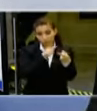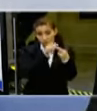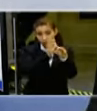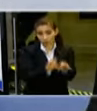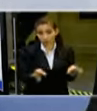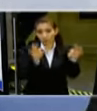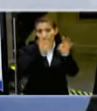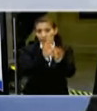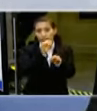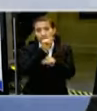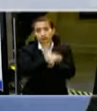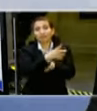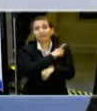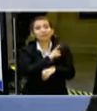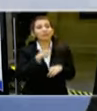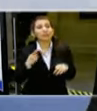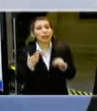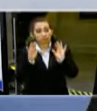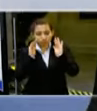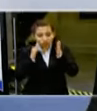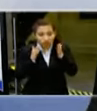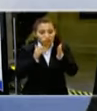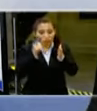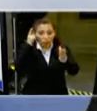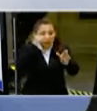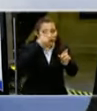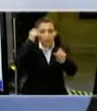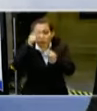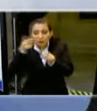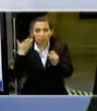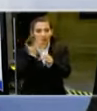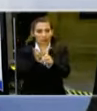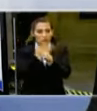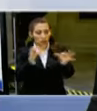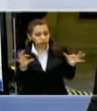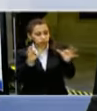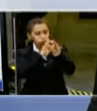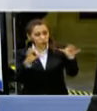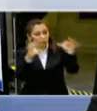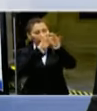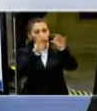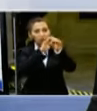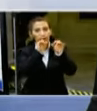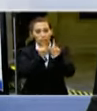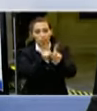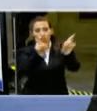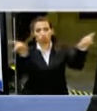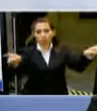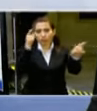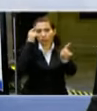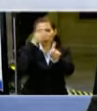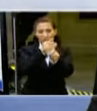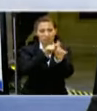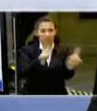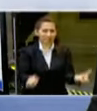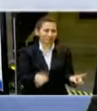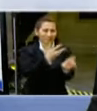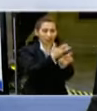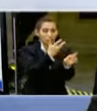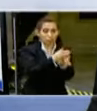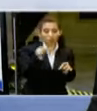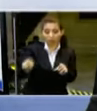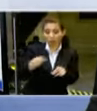más importante, tenemos que alinear los objetivos con Estados Unidos. Seguimos teniendo distintos objetivos. Para Estados Unidos,